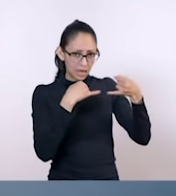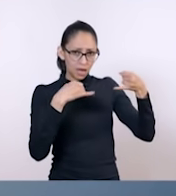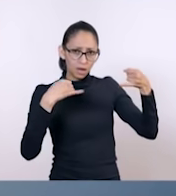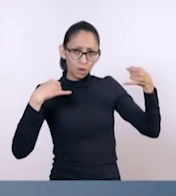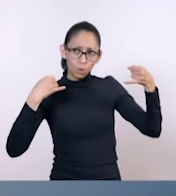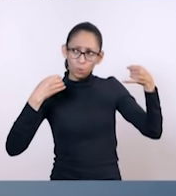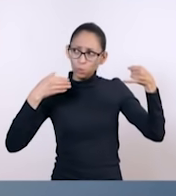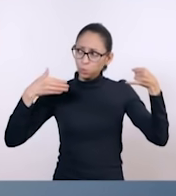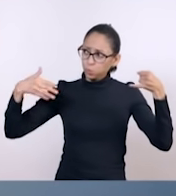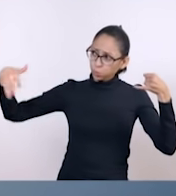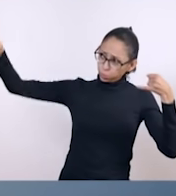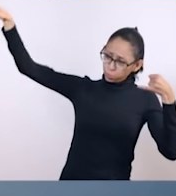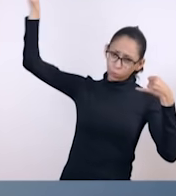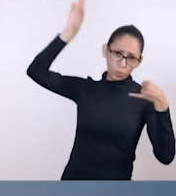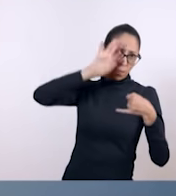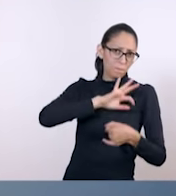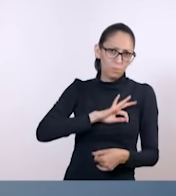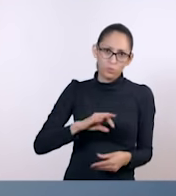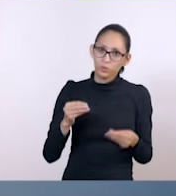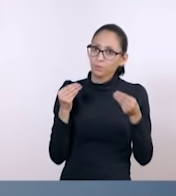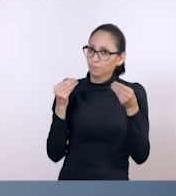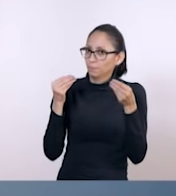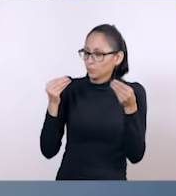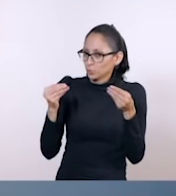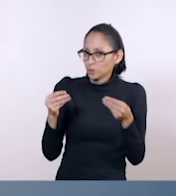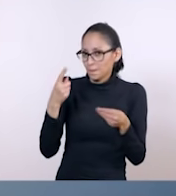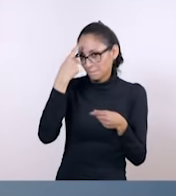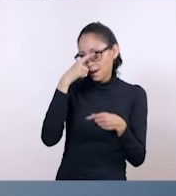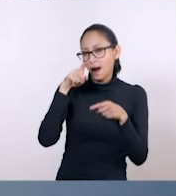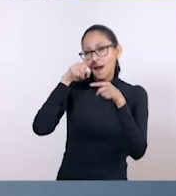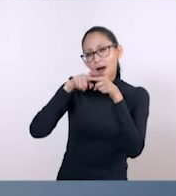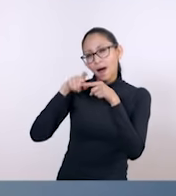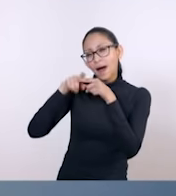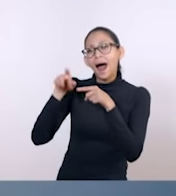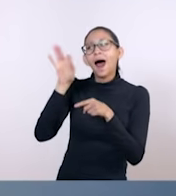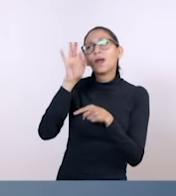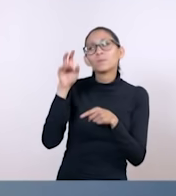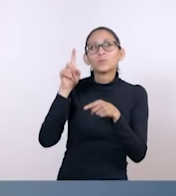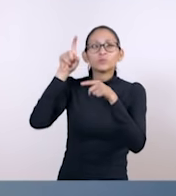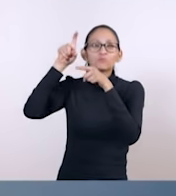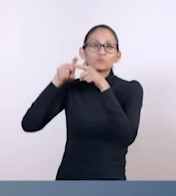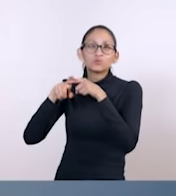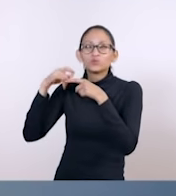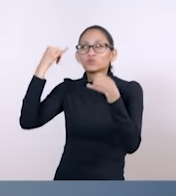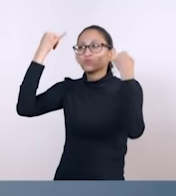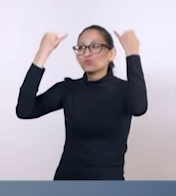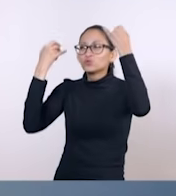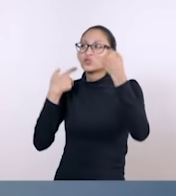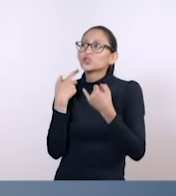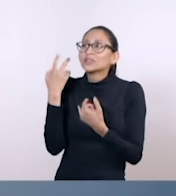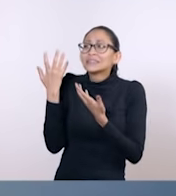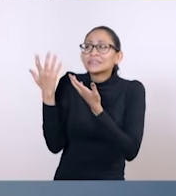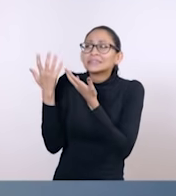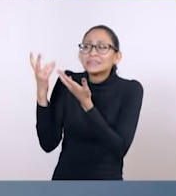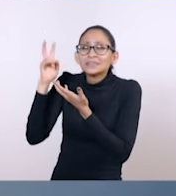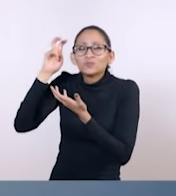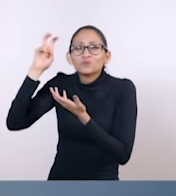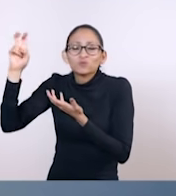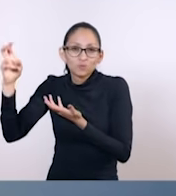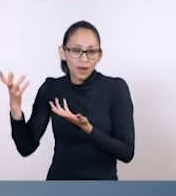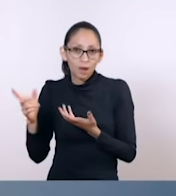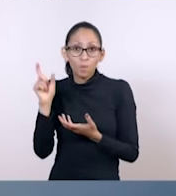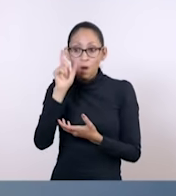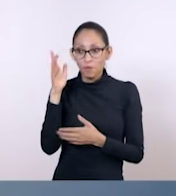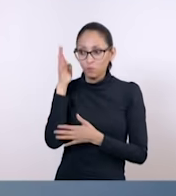extenderse hasta el futuro, ¿cómo ves? Para colgar algunos sueños que tenemos, que quieren ser cuando